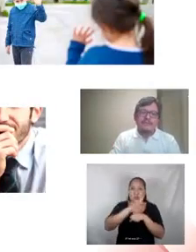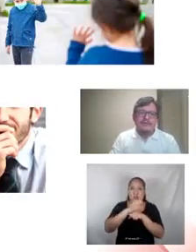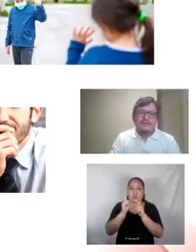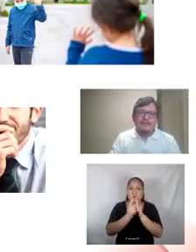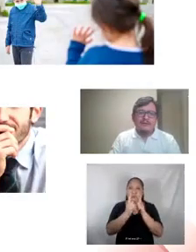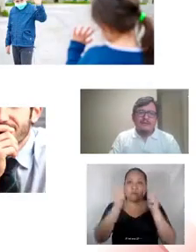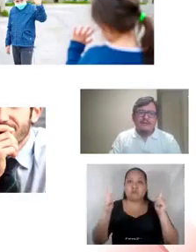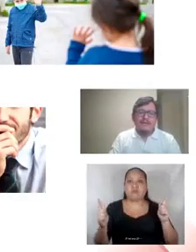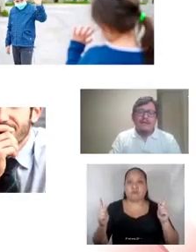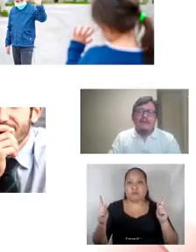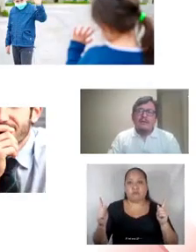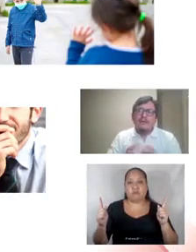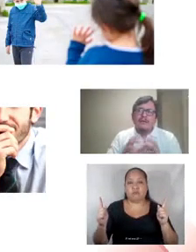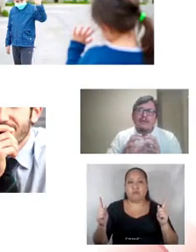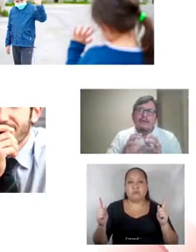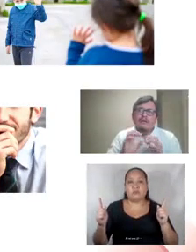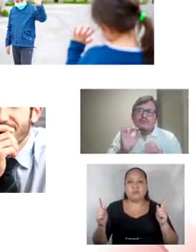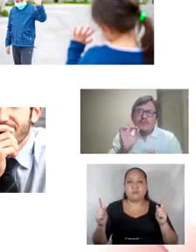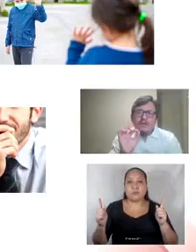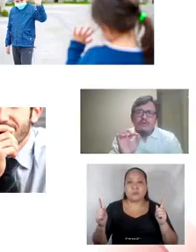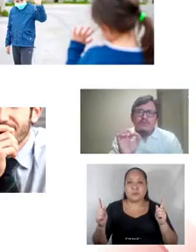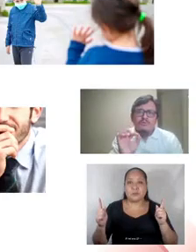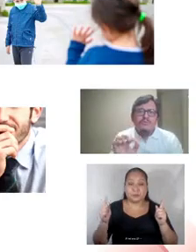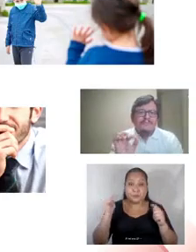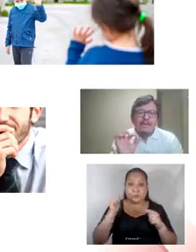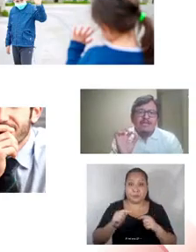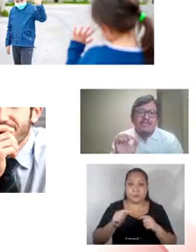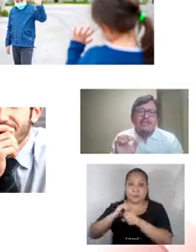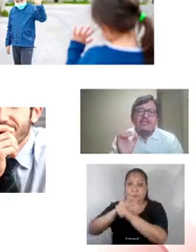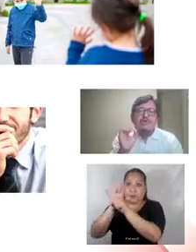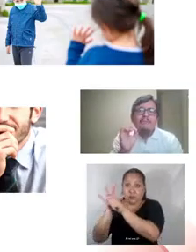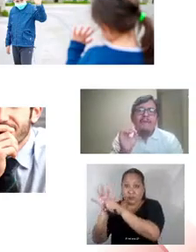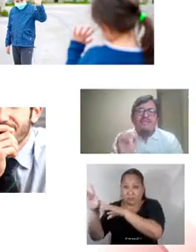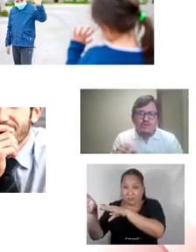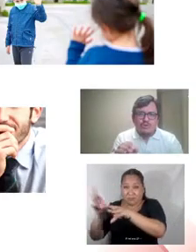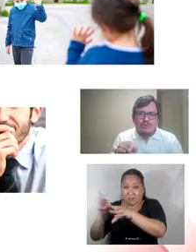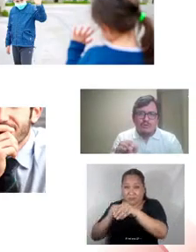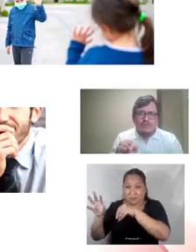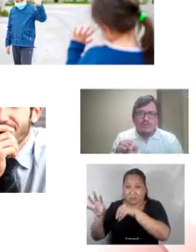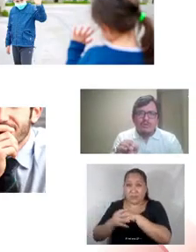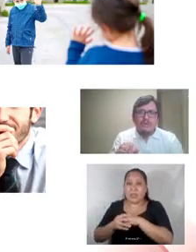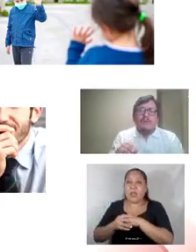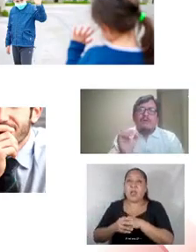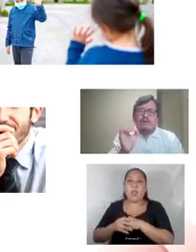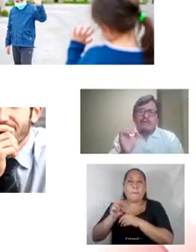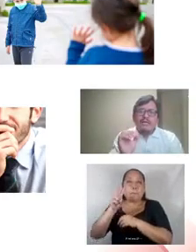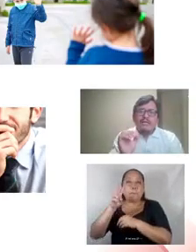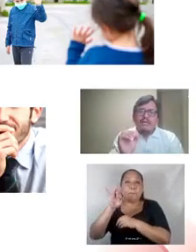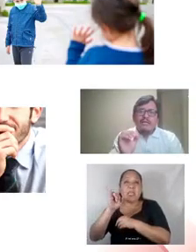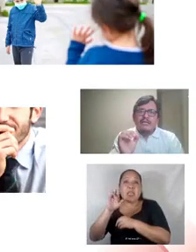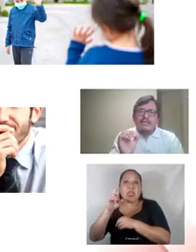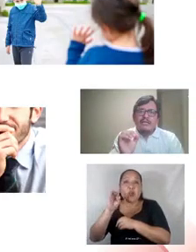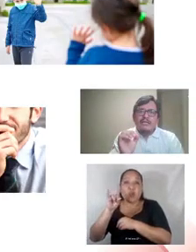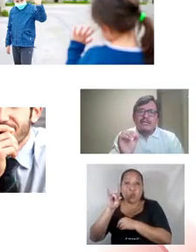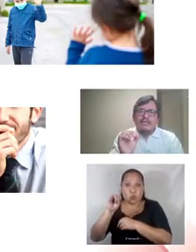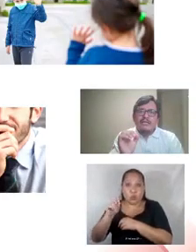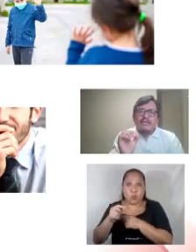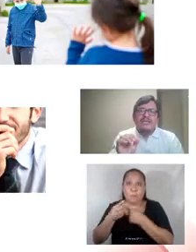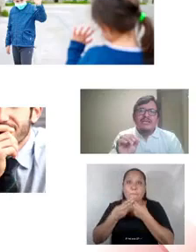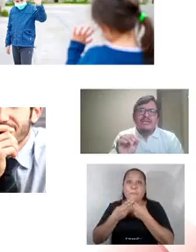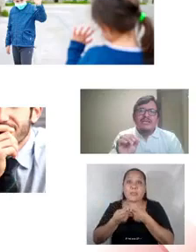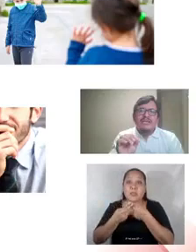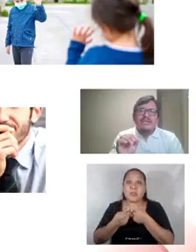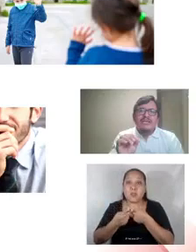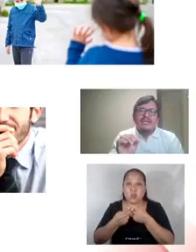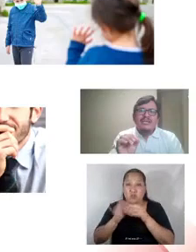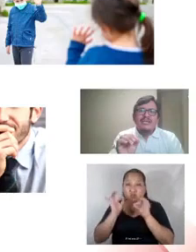física, ¿ya? Los virus, por más pequeños que sean, tienen un peso. Por lo tanto,